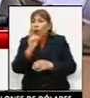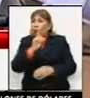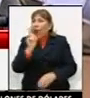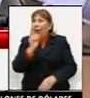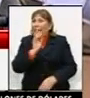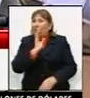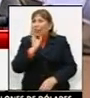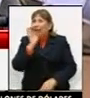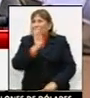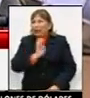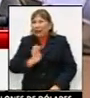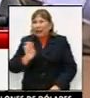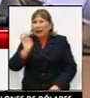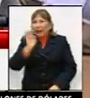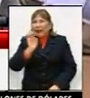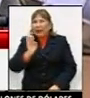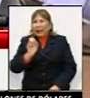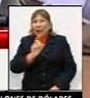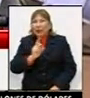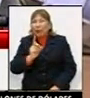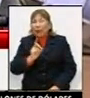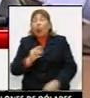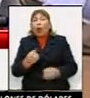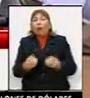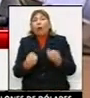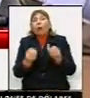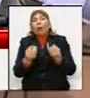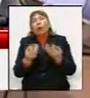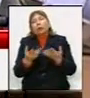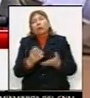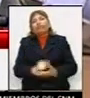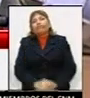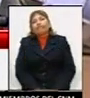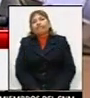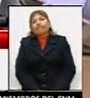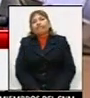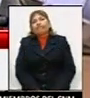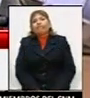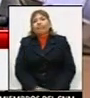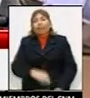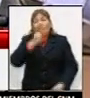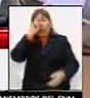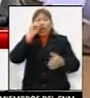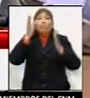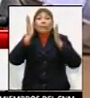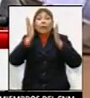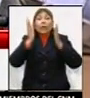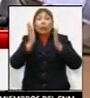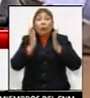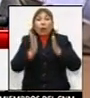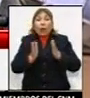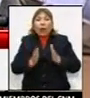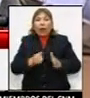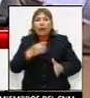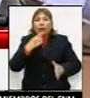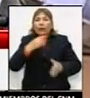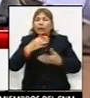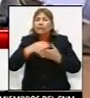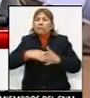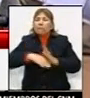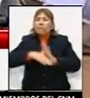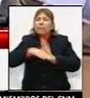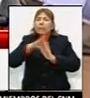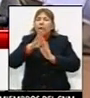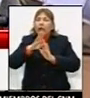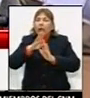Estados Unidos. ¿Cuánto es el electorado? ¿Saben qué? El peruano es superior a todos ellos. Y tenemos un